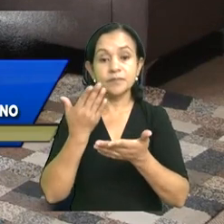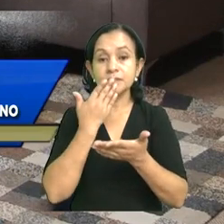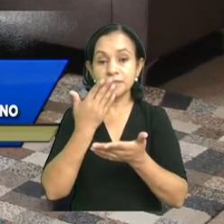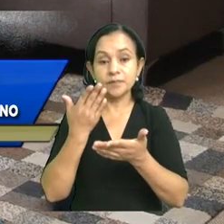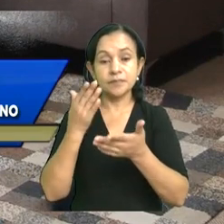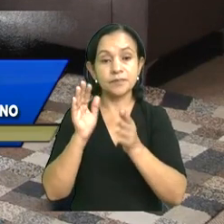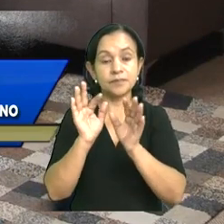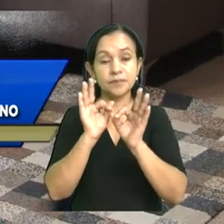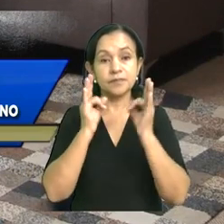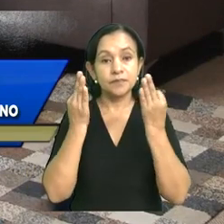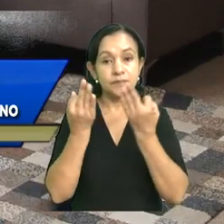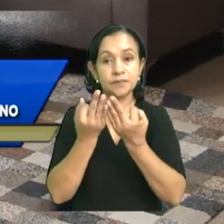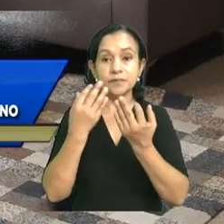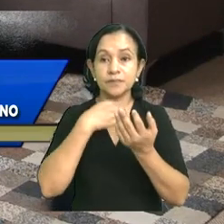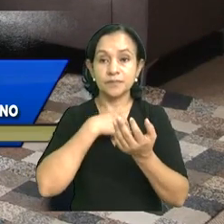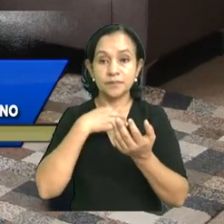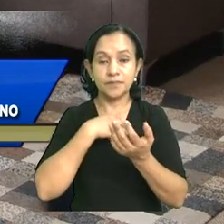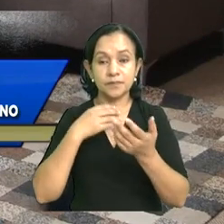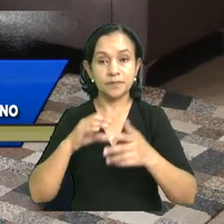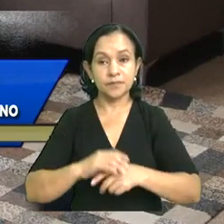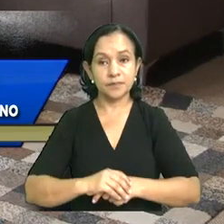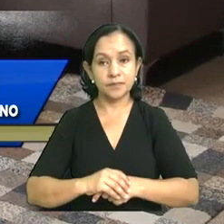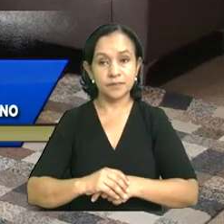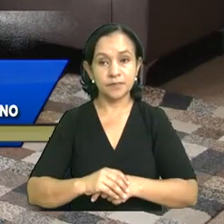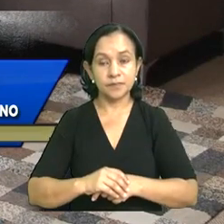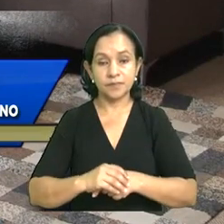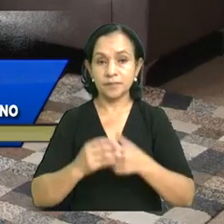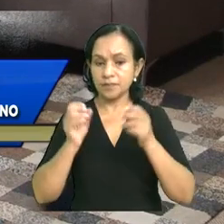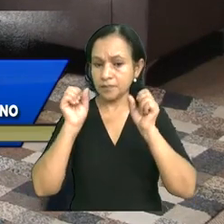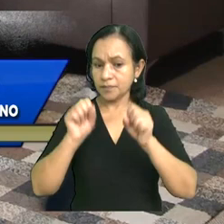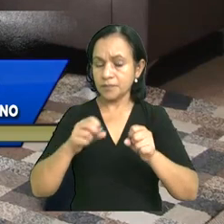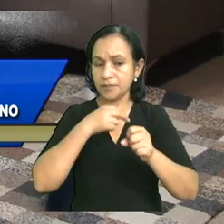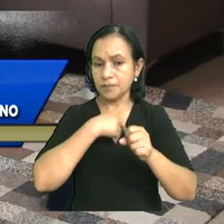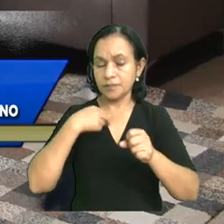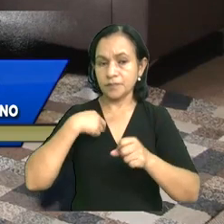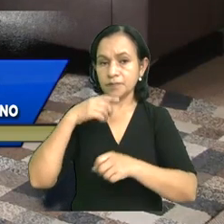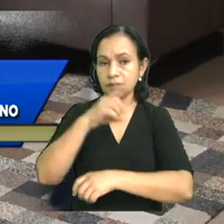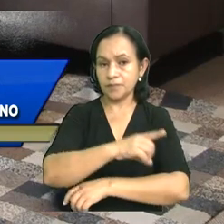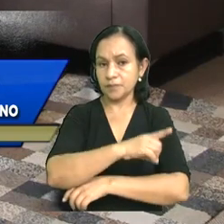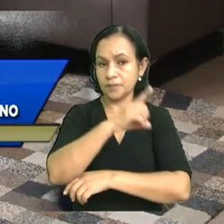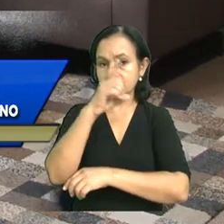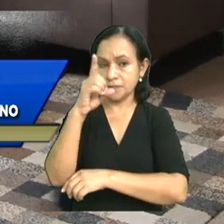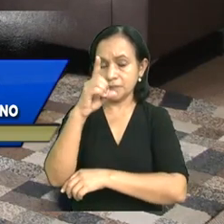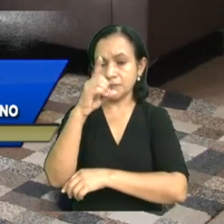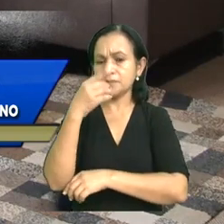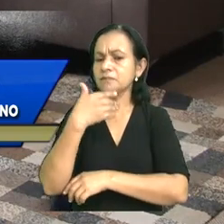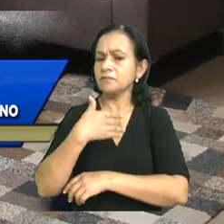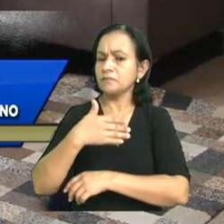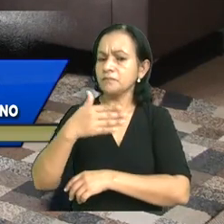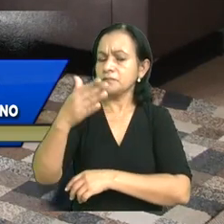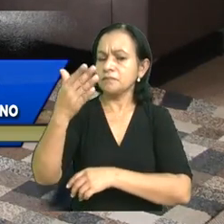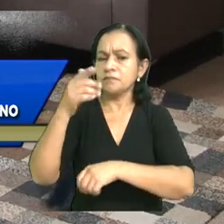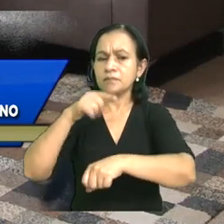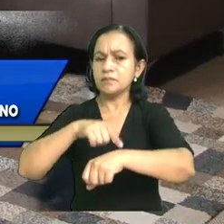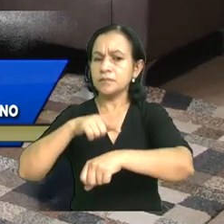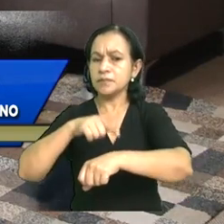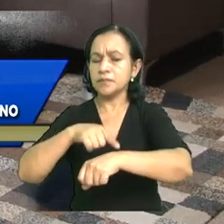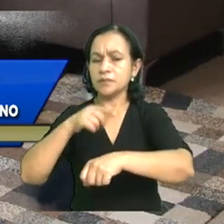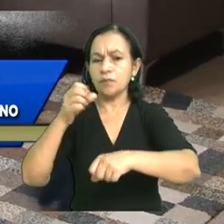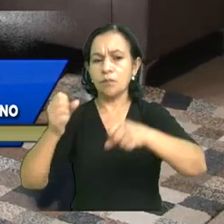positiva de la familia. Entonces se programa un día. Okay. Día y hora que va a